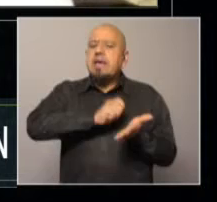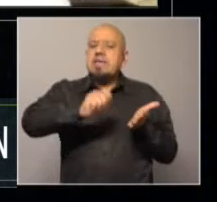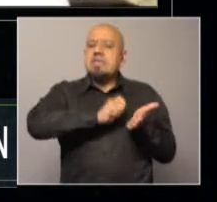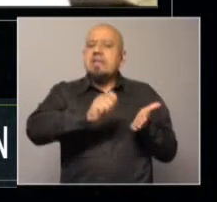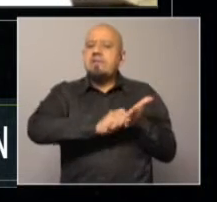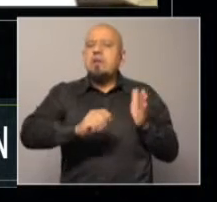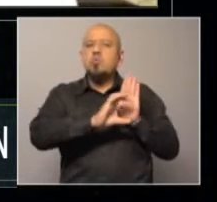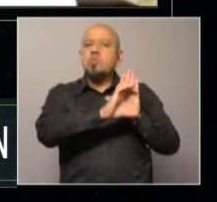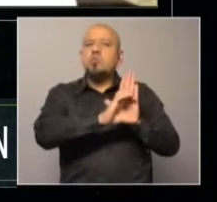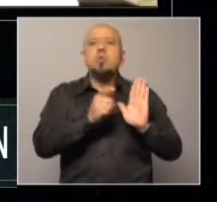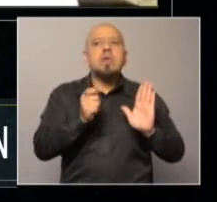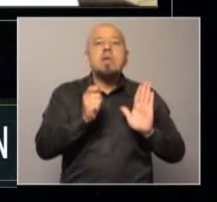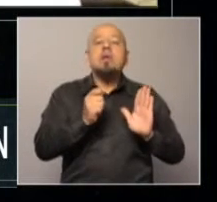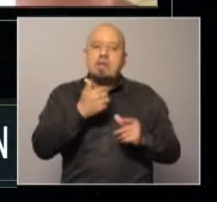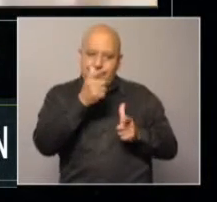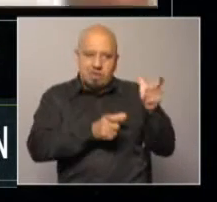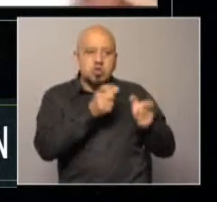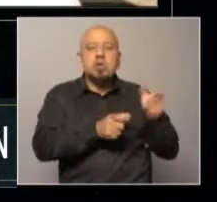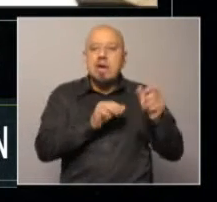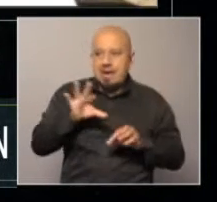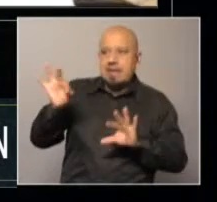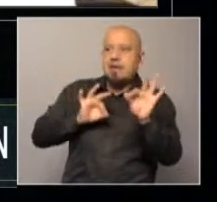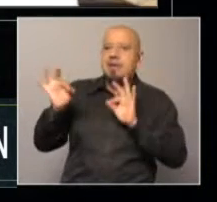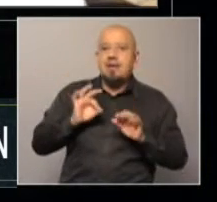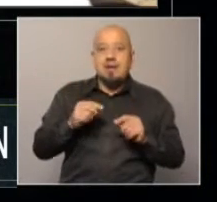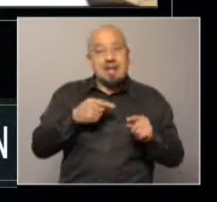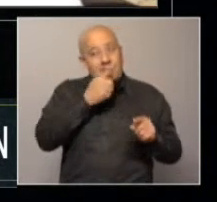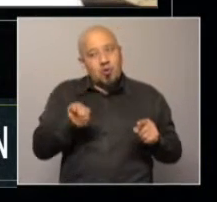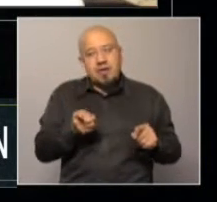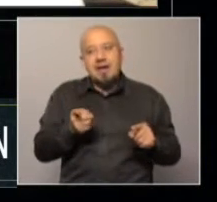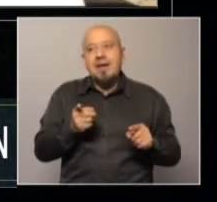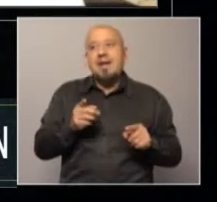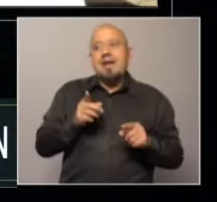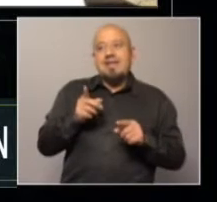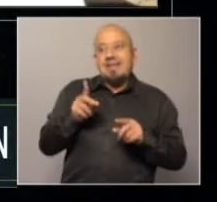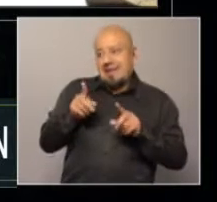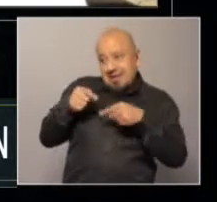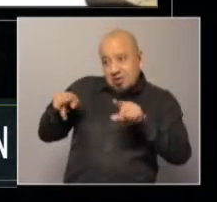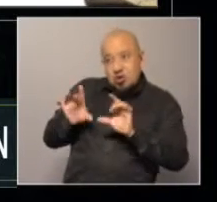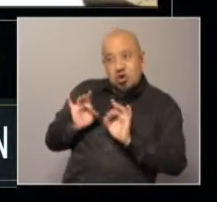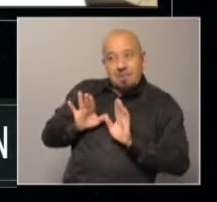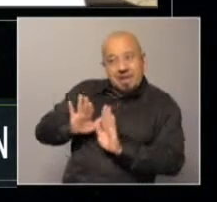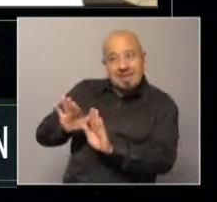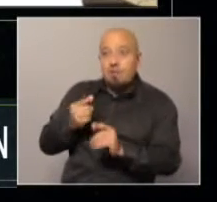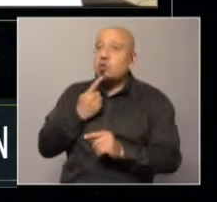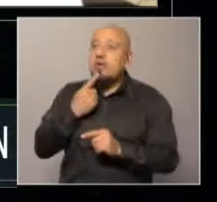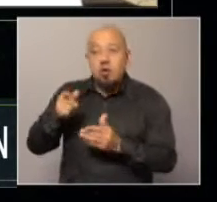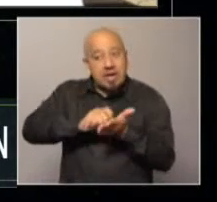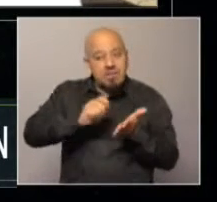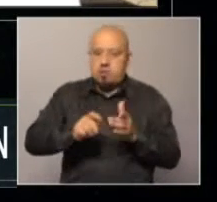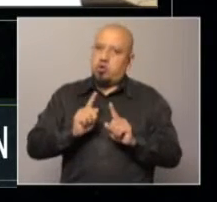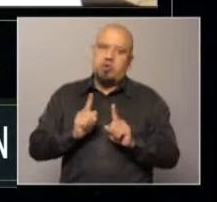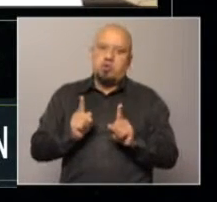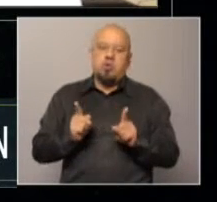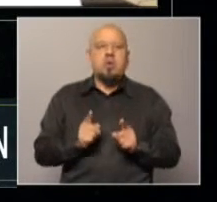la otra opción que era con parlamentarios. Y lo otro que había mucha